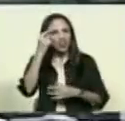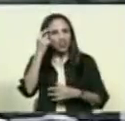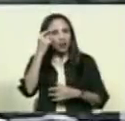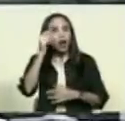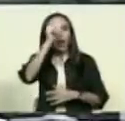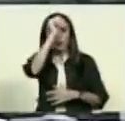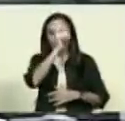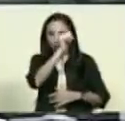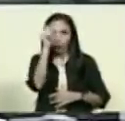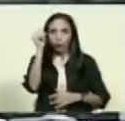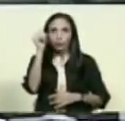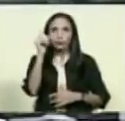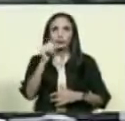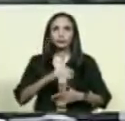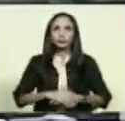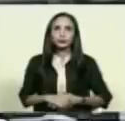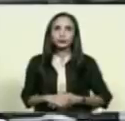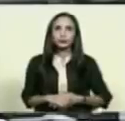Domingo.